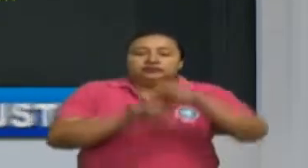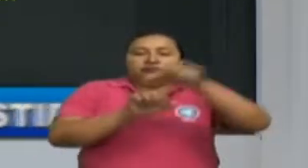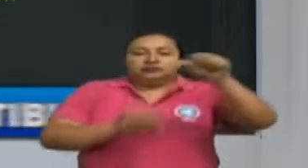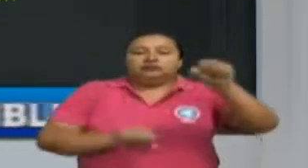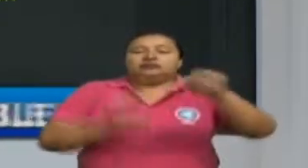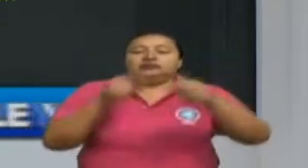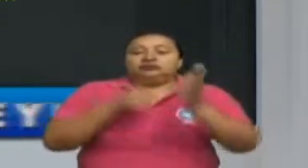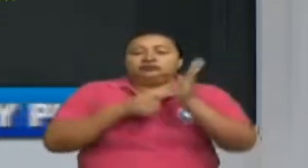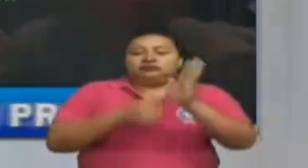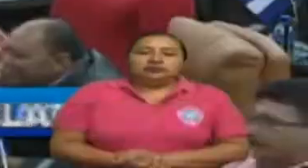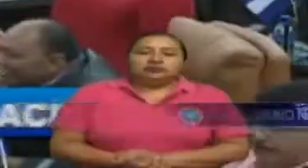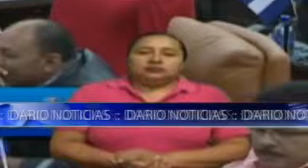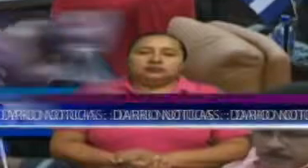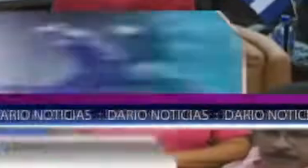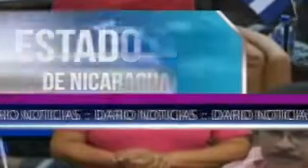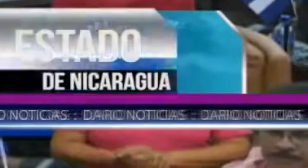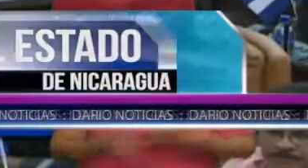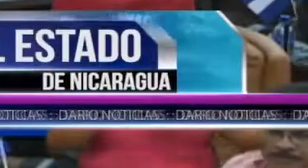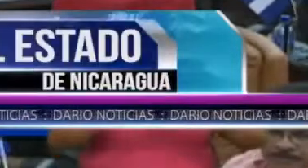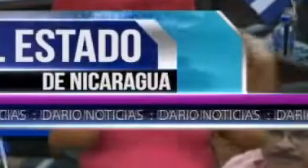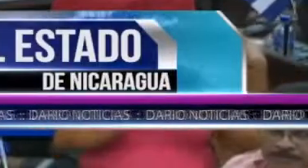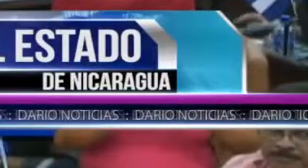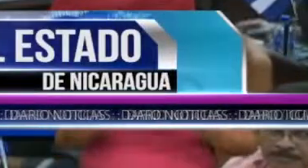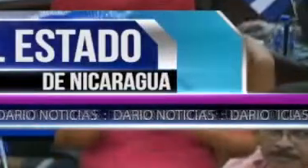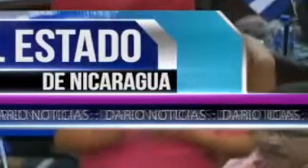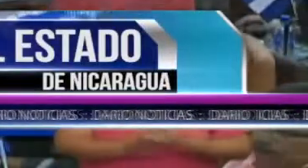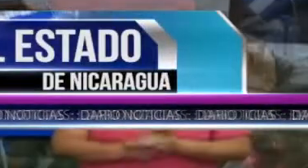decreto presentado. Artículo 1.